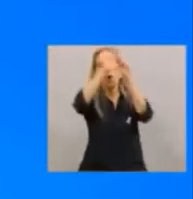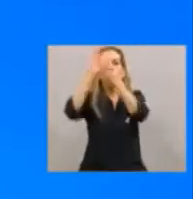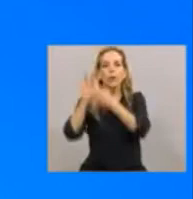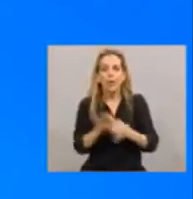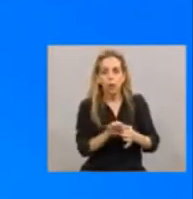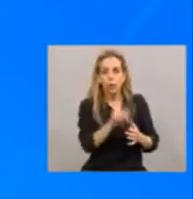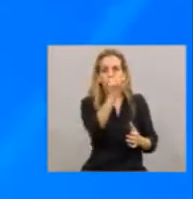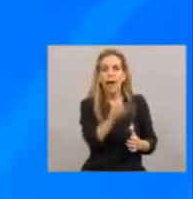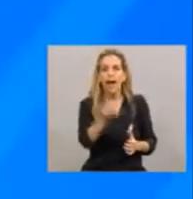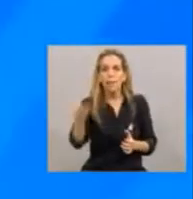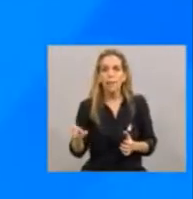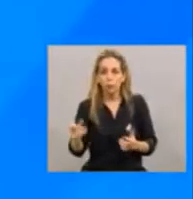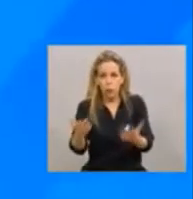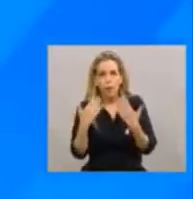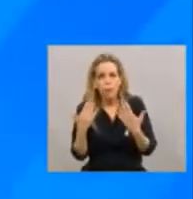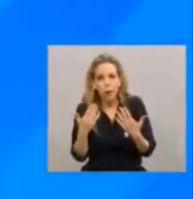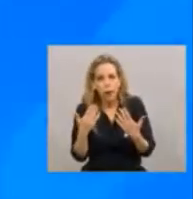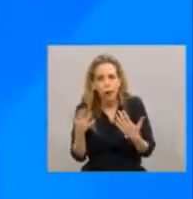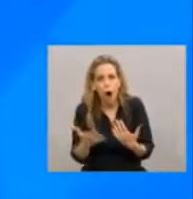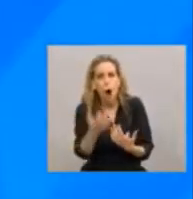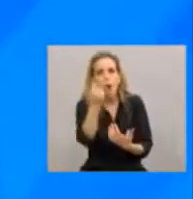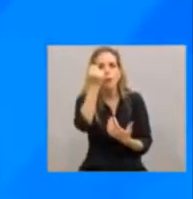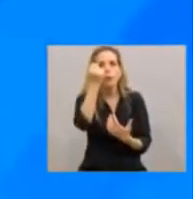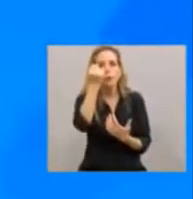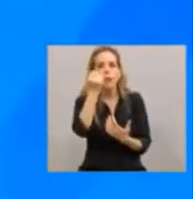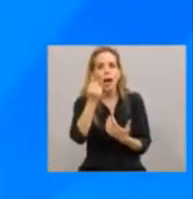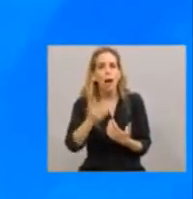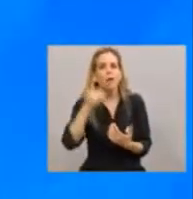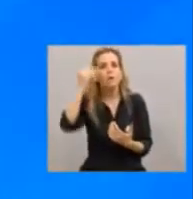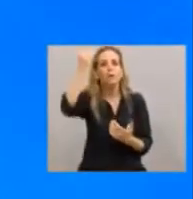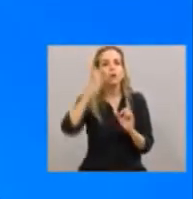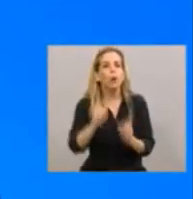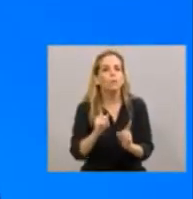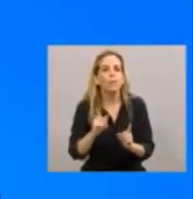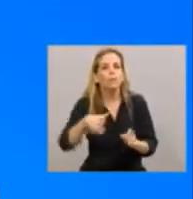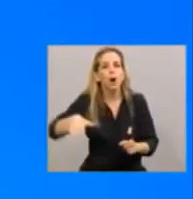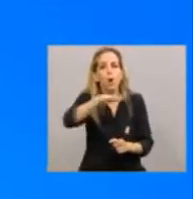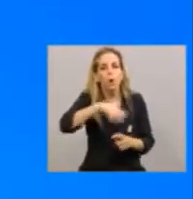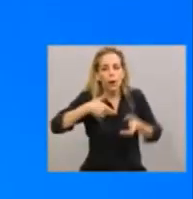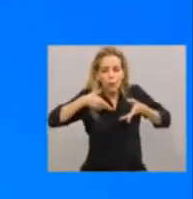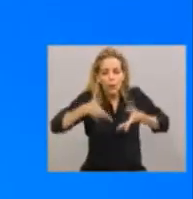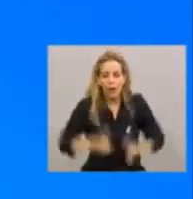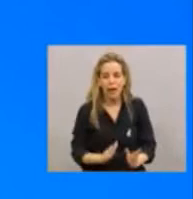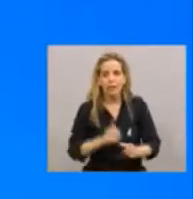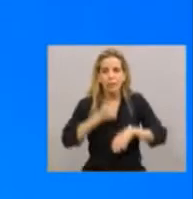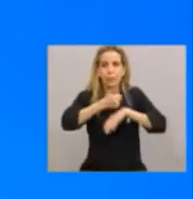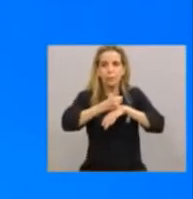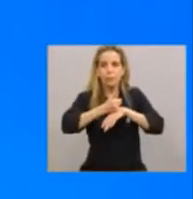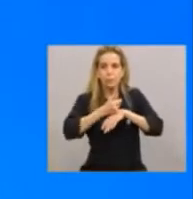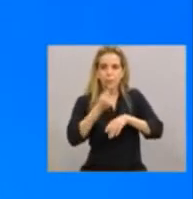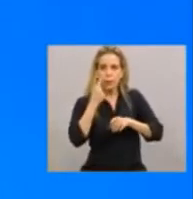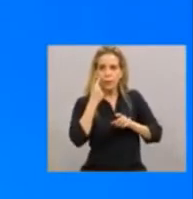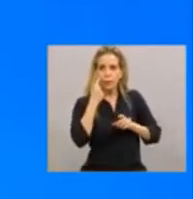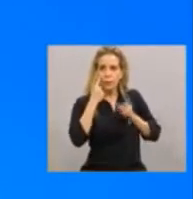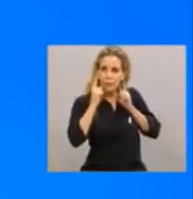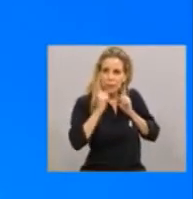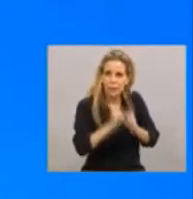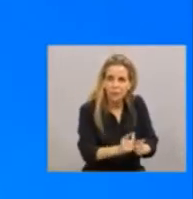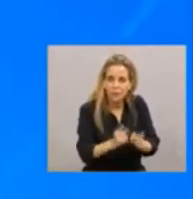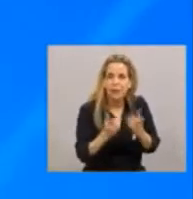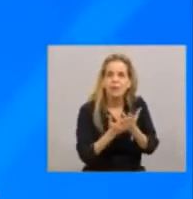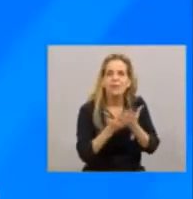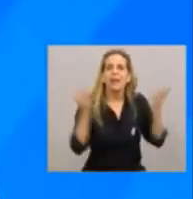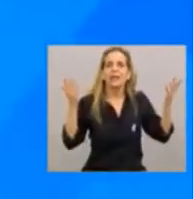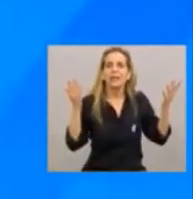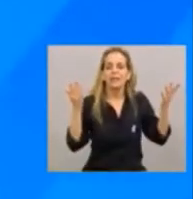posibilidad de encontrar su futuro en el mismo lugar donde nació que pueda vivir allí feliz y que el